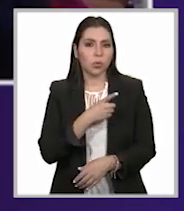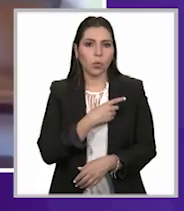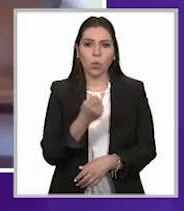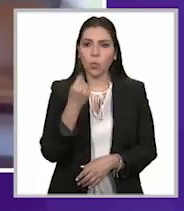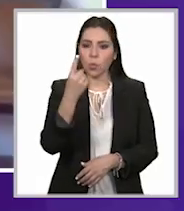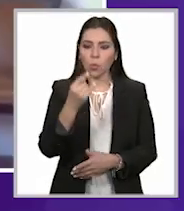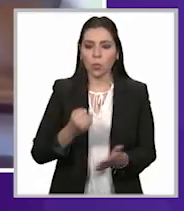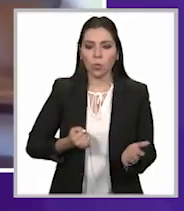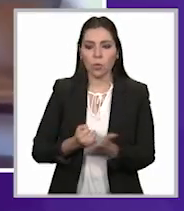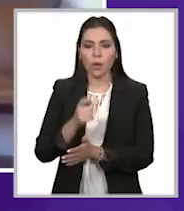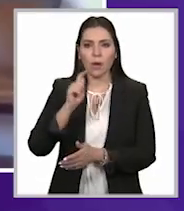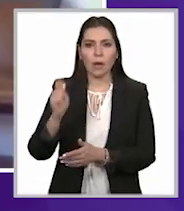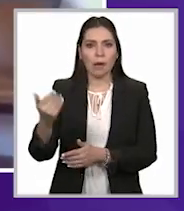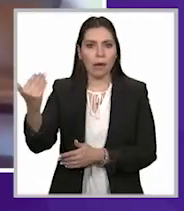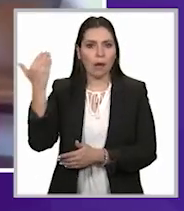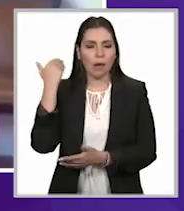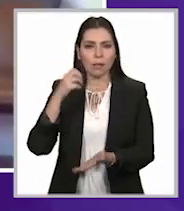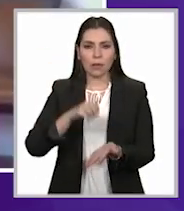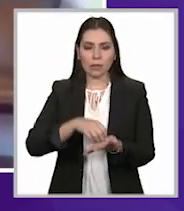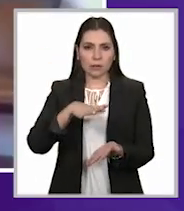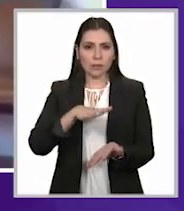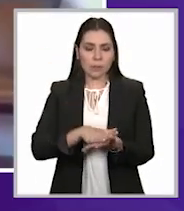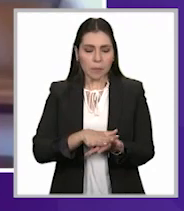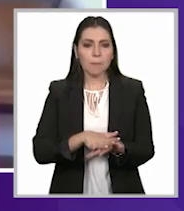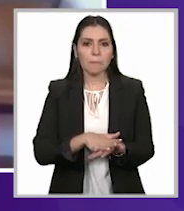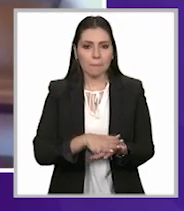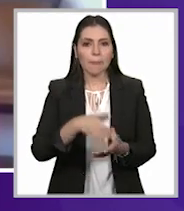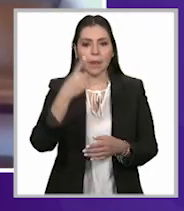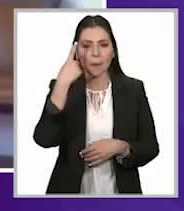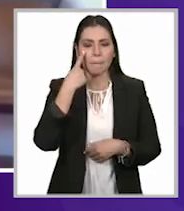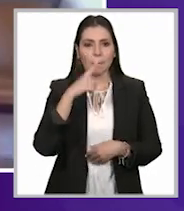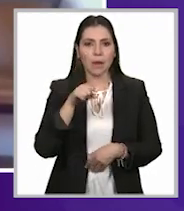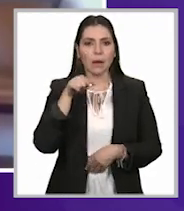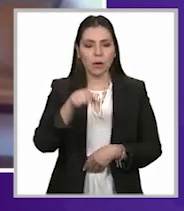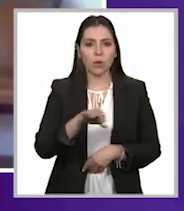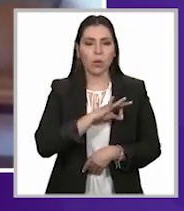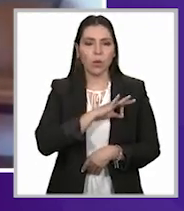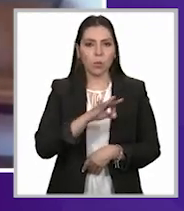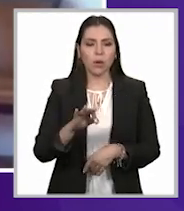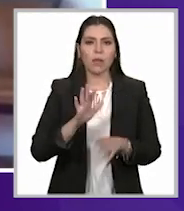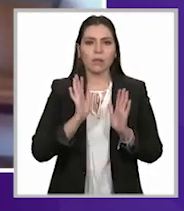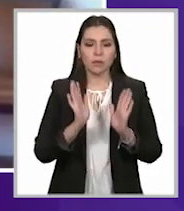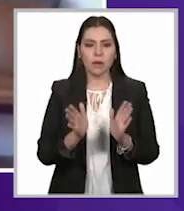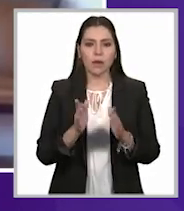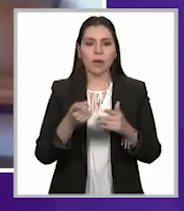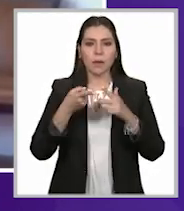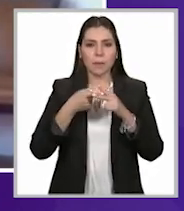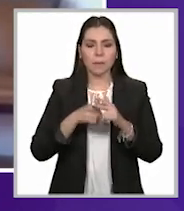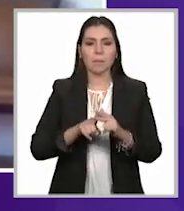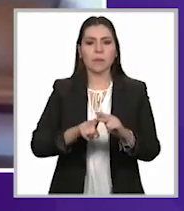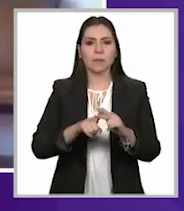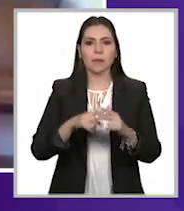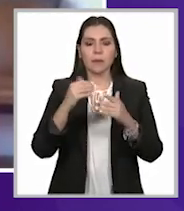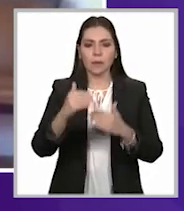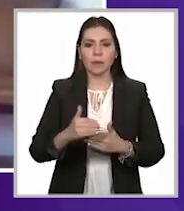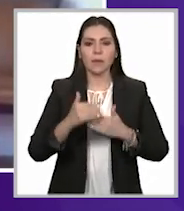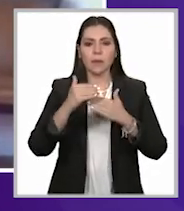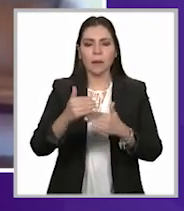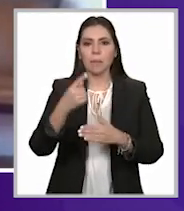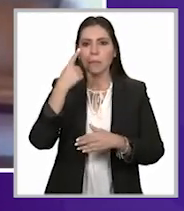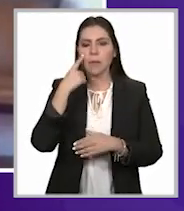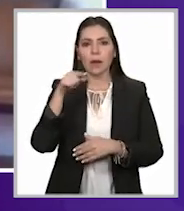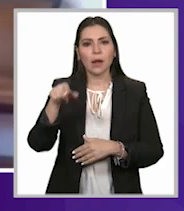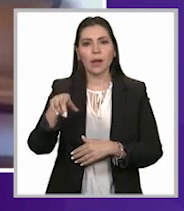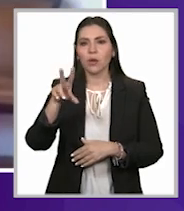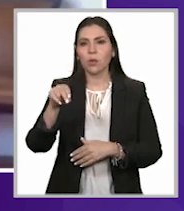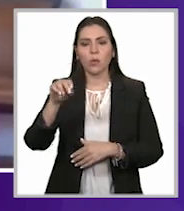precedente que declare inconstitucional una norma para que pueda activarse este mecanismo o esta herramienta de